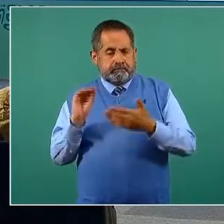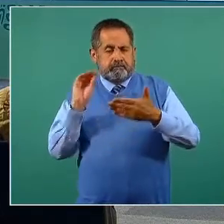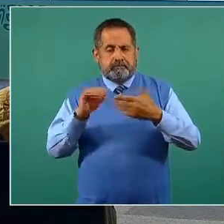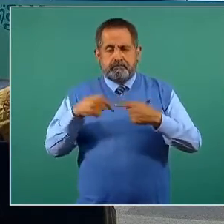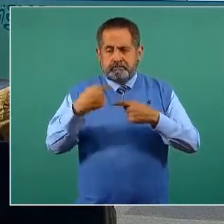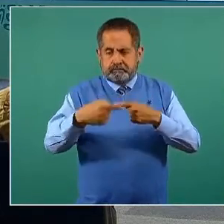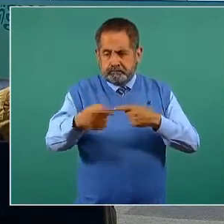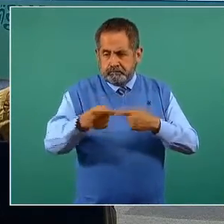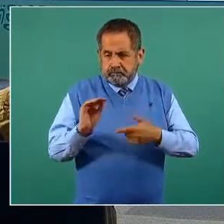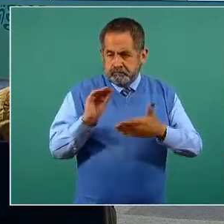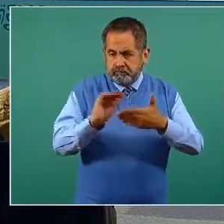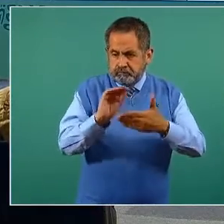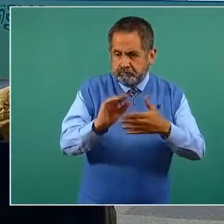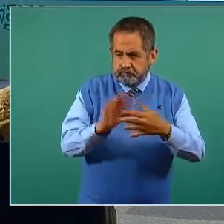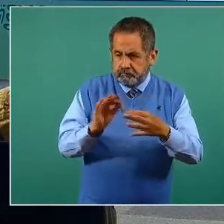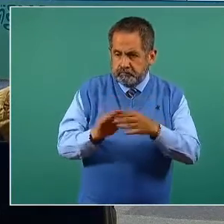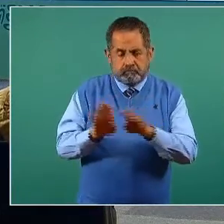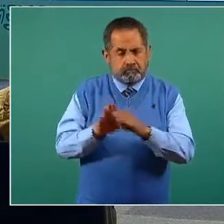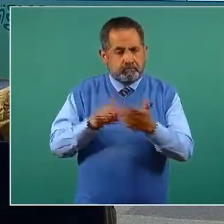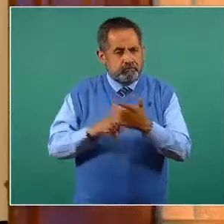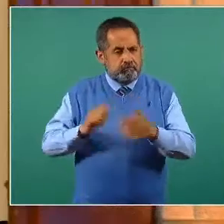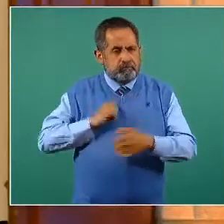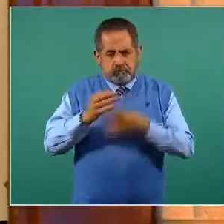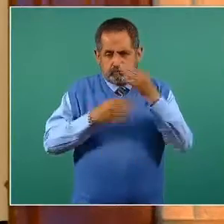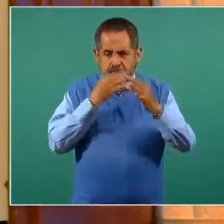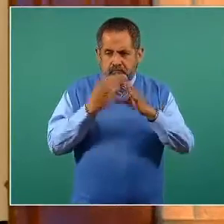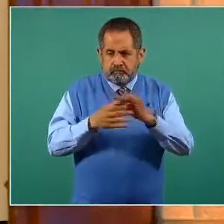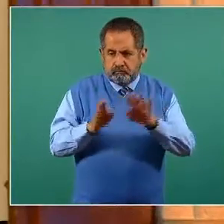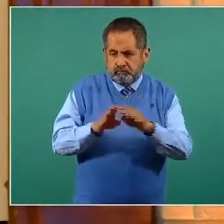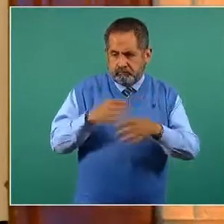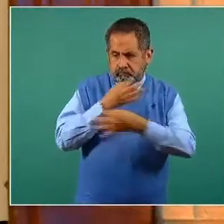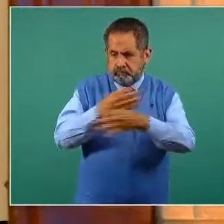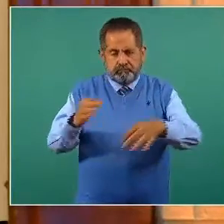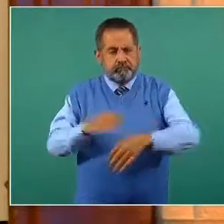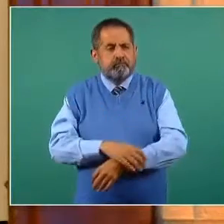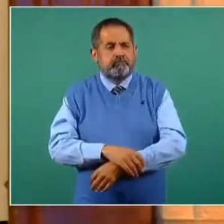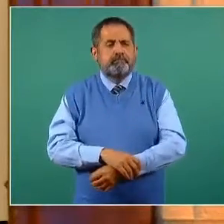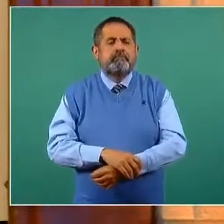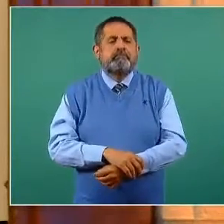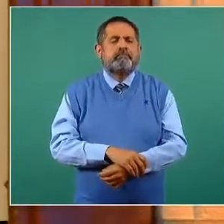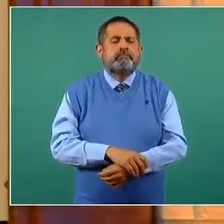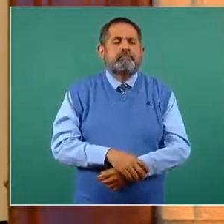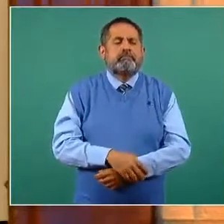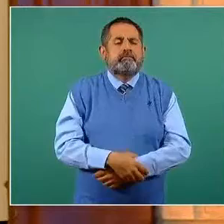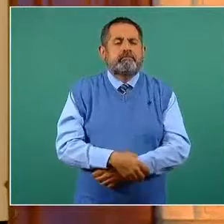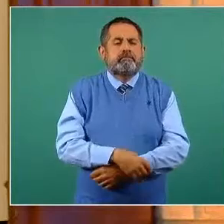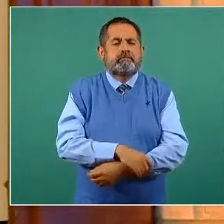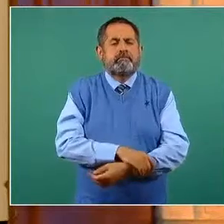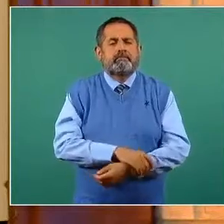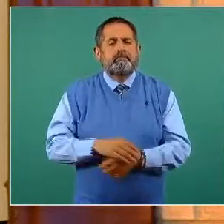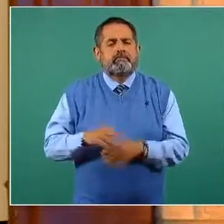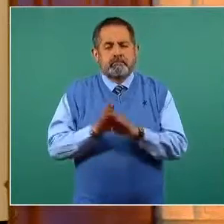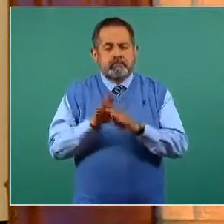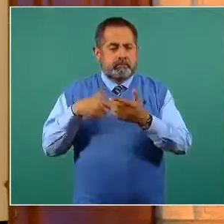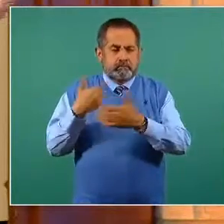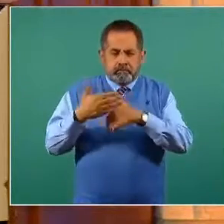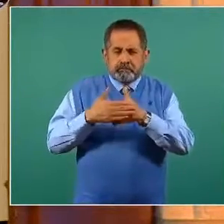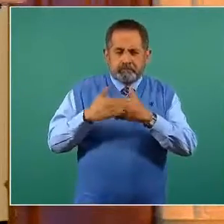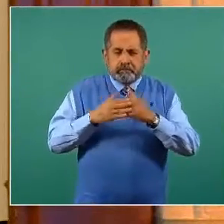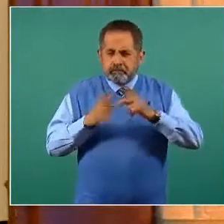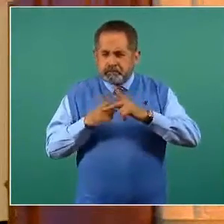siguientes semanas. Aprovechamos justo para alertar sobre estos cambios que va a haber en la estadística, estos